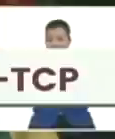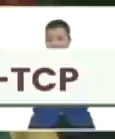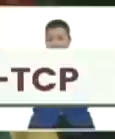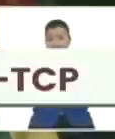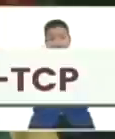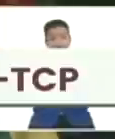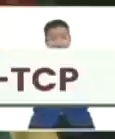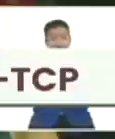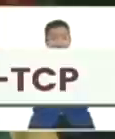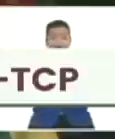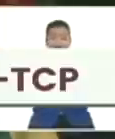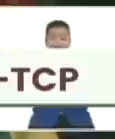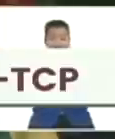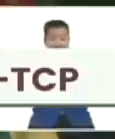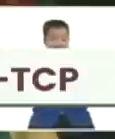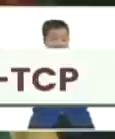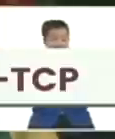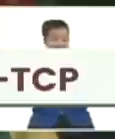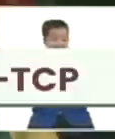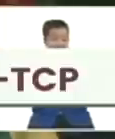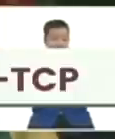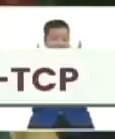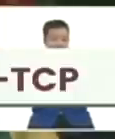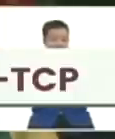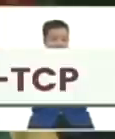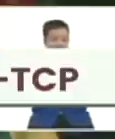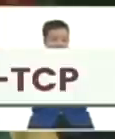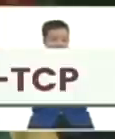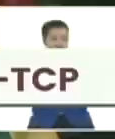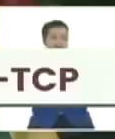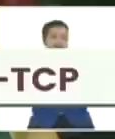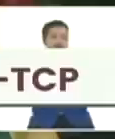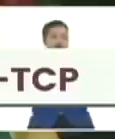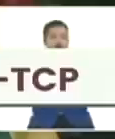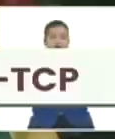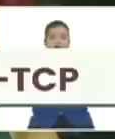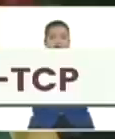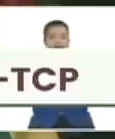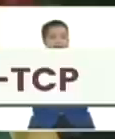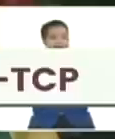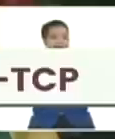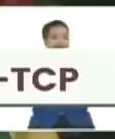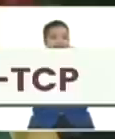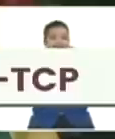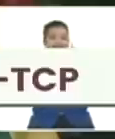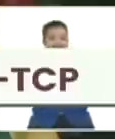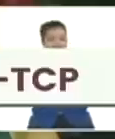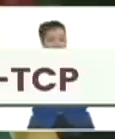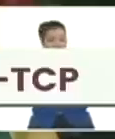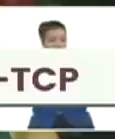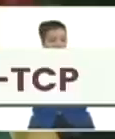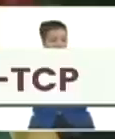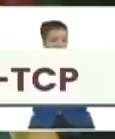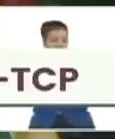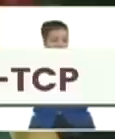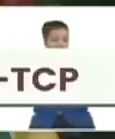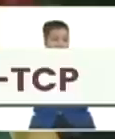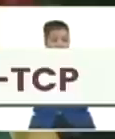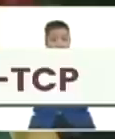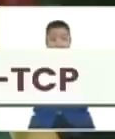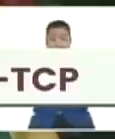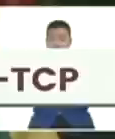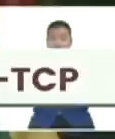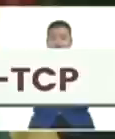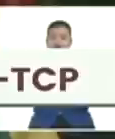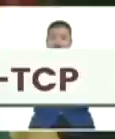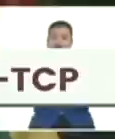la reproducción del capital antes que la producción y la reproducción de la vida, y que además está generando un colapso